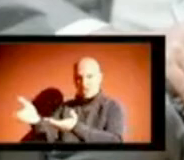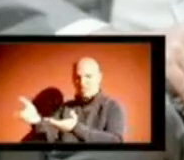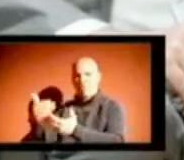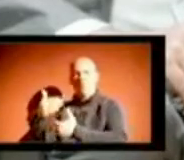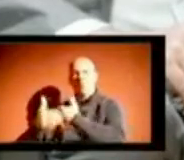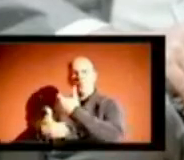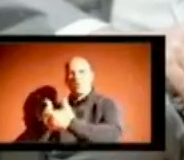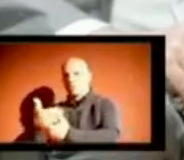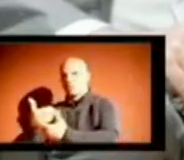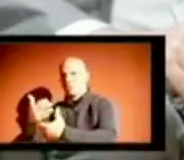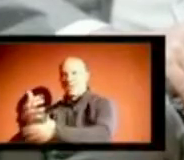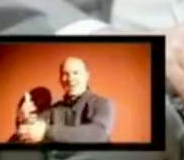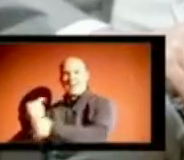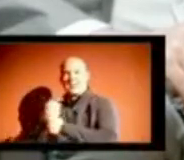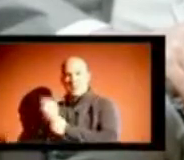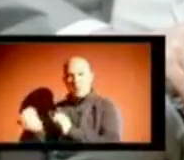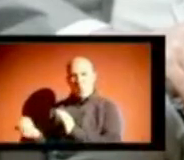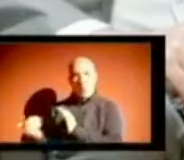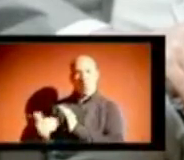obtener nuevamente y poder